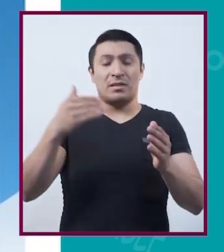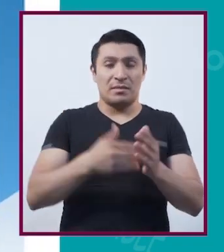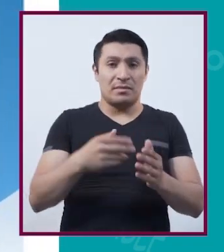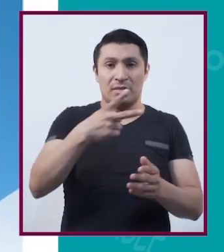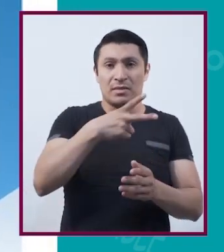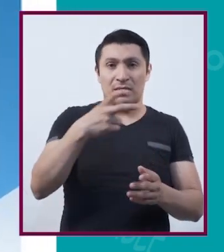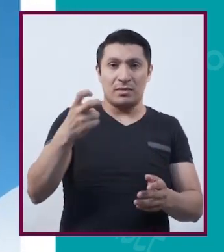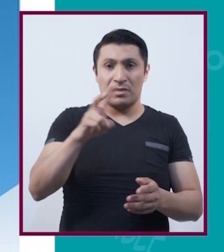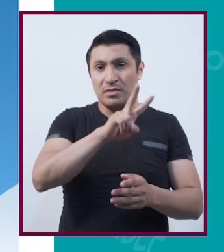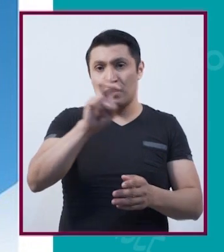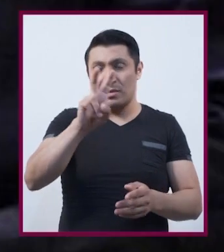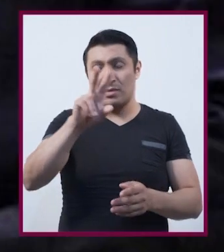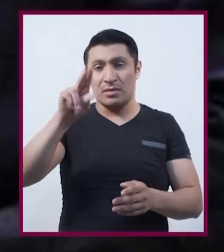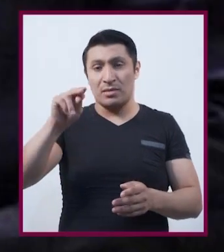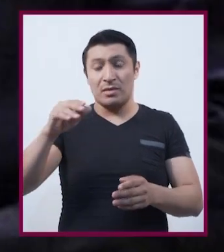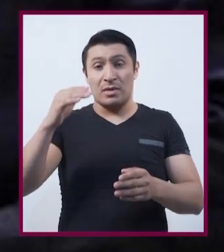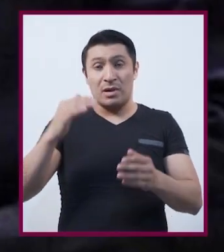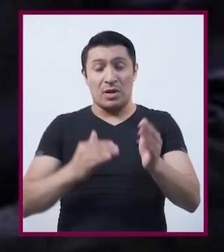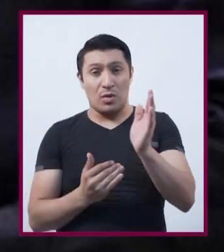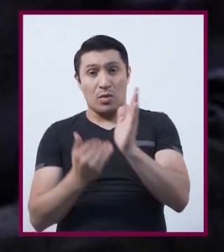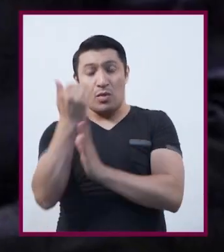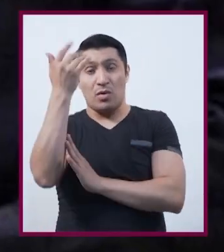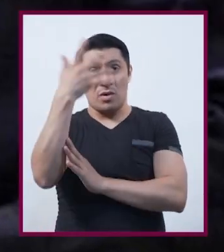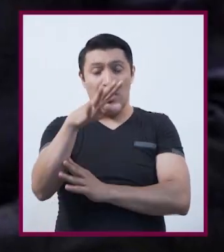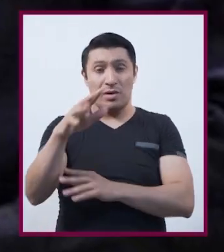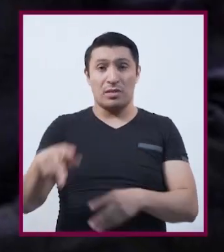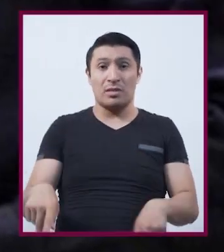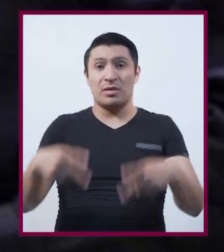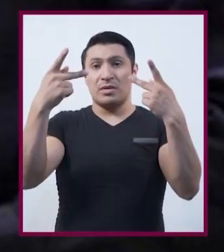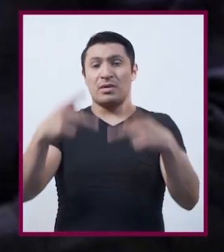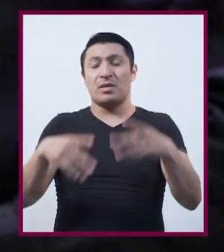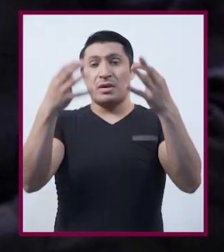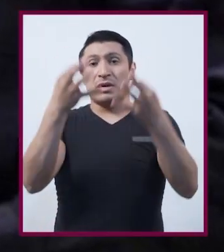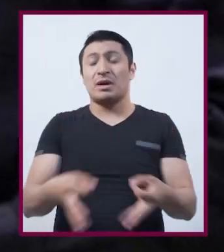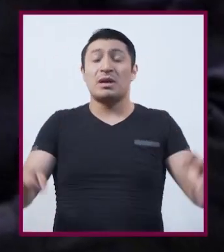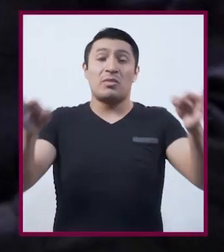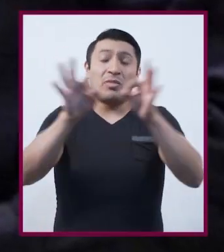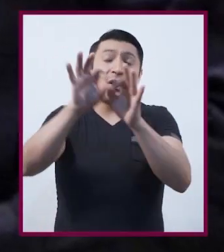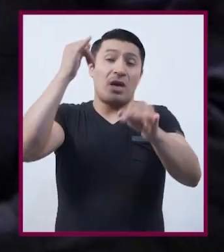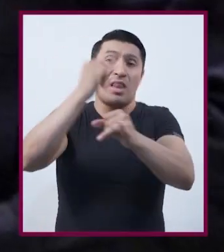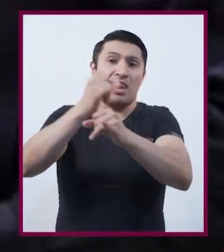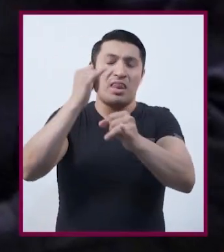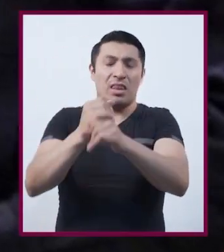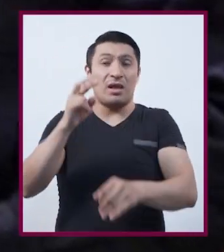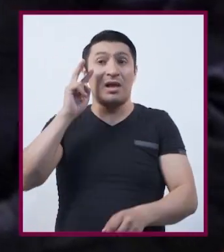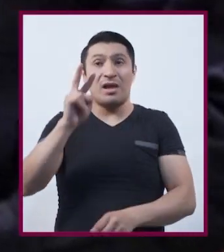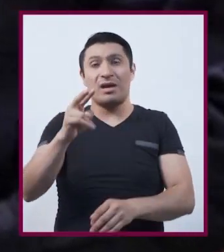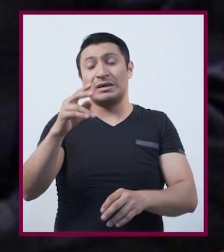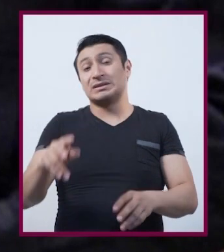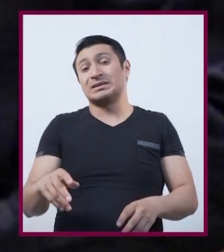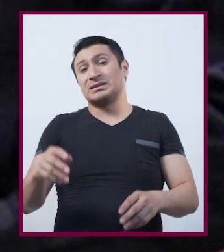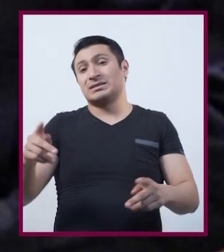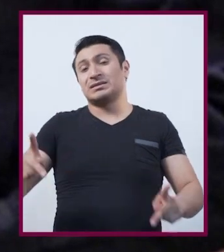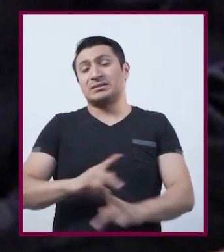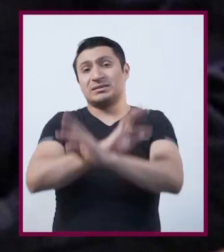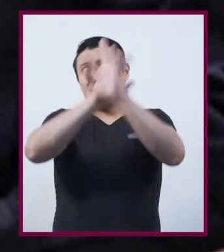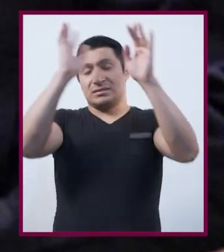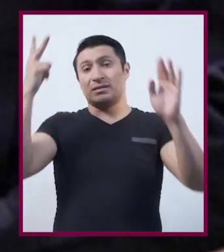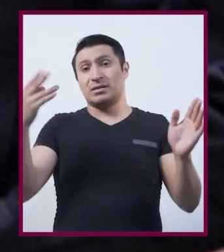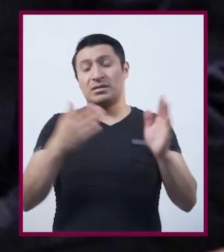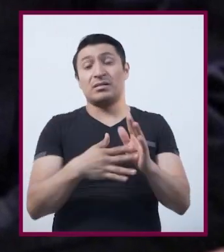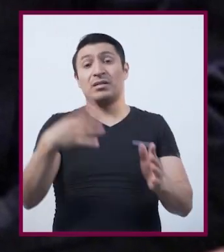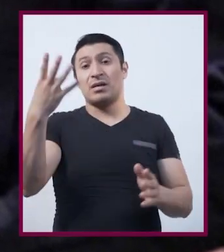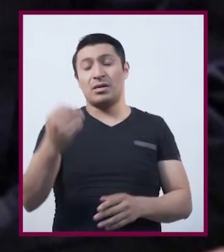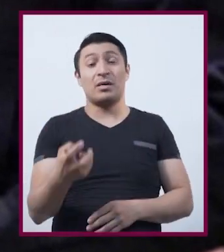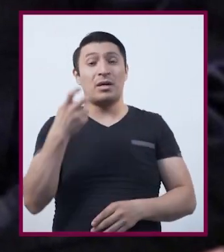Internet en la primavera de 2009. Esto a partir de que el entonces presidente venezolano Hugo Chávez le regalara